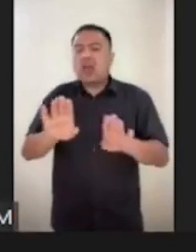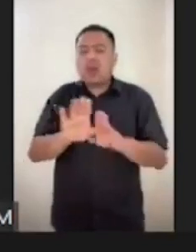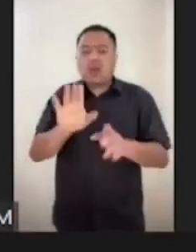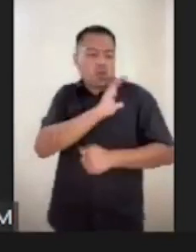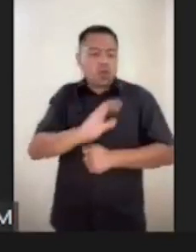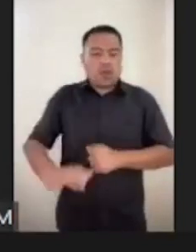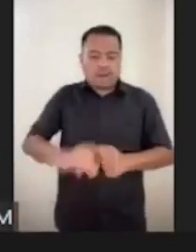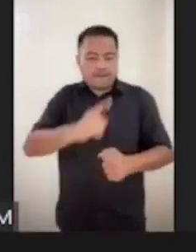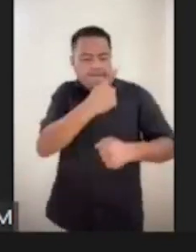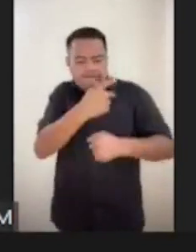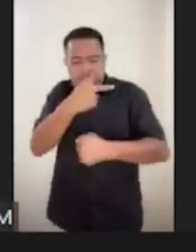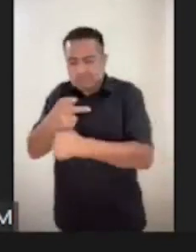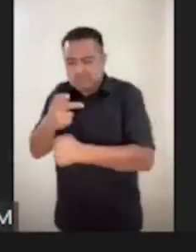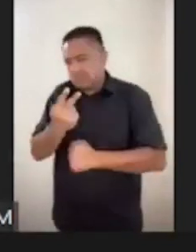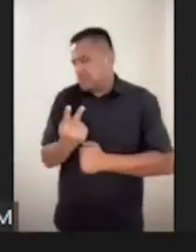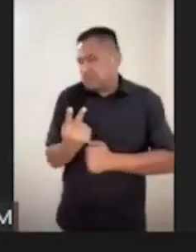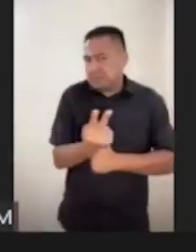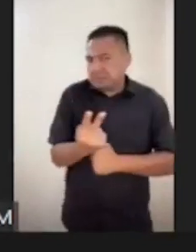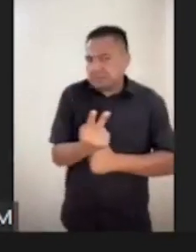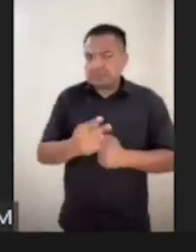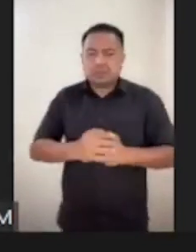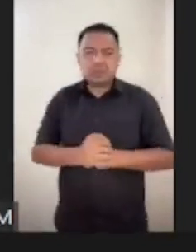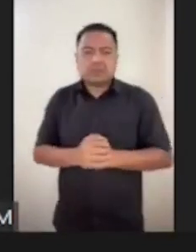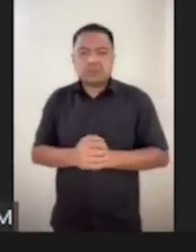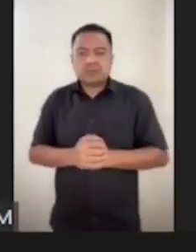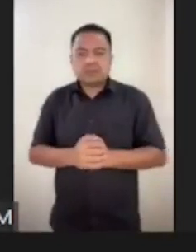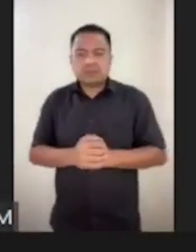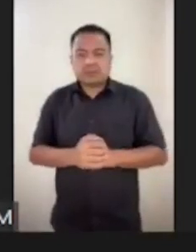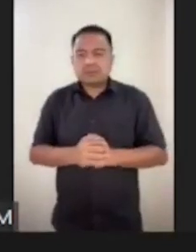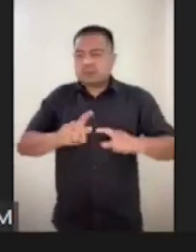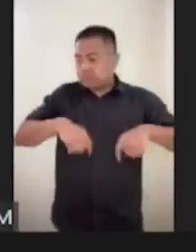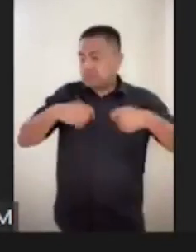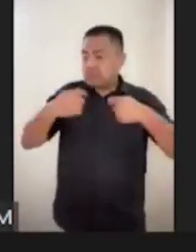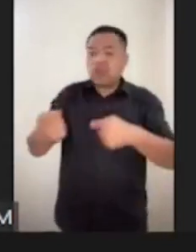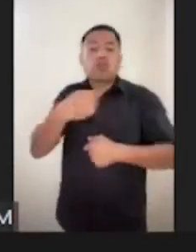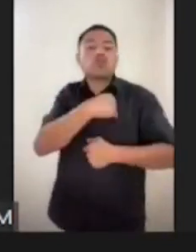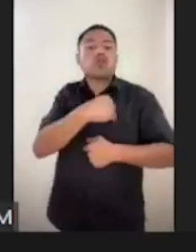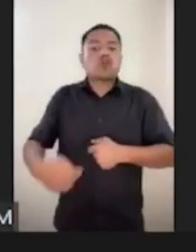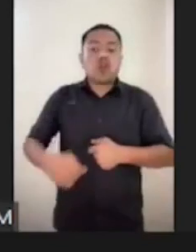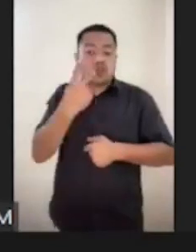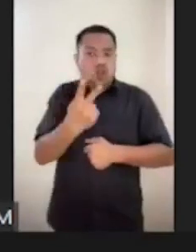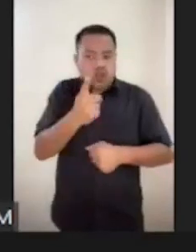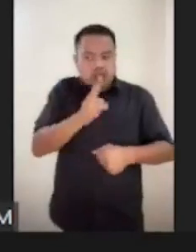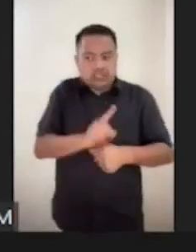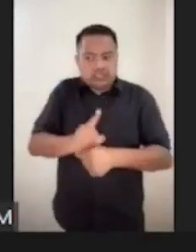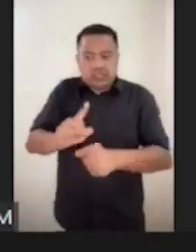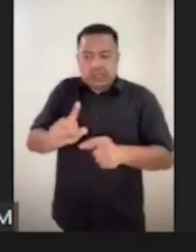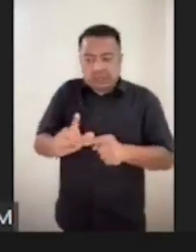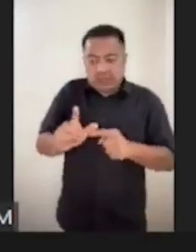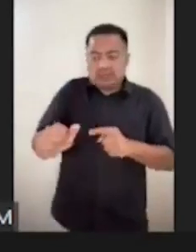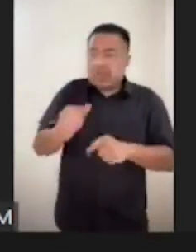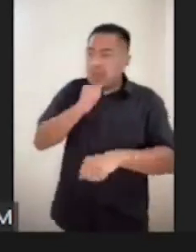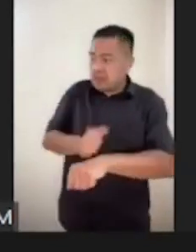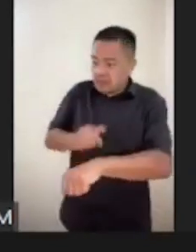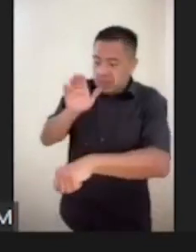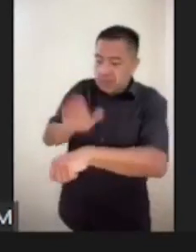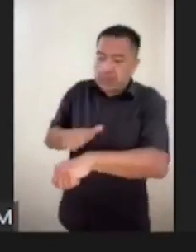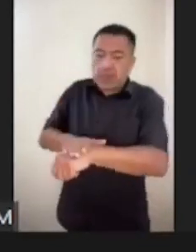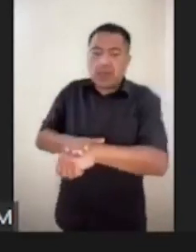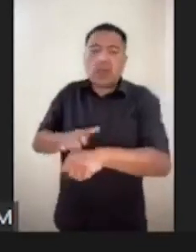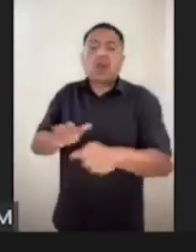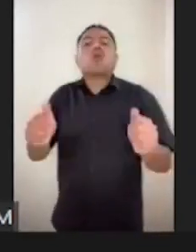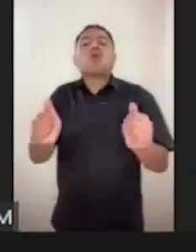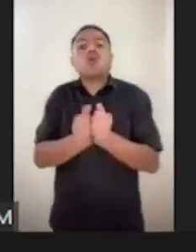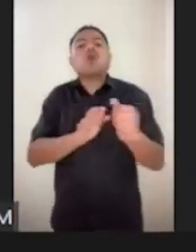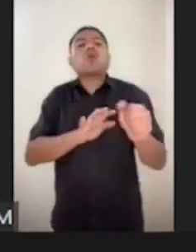suplente respectivamente. Se le otorgó al ayuntamiento un plazo de 2 días hábiles posteriores al habérseles notificado. Con el apercibimiento